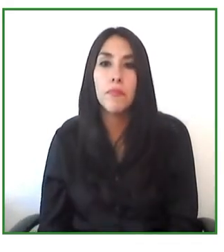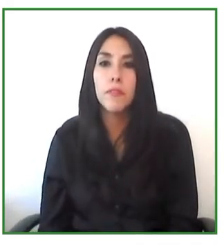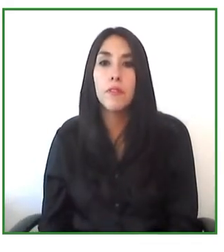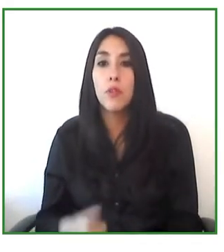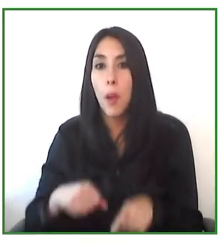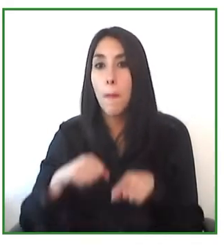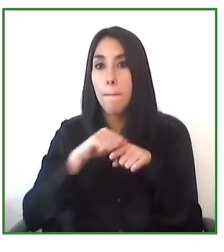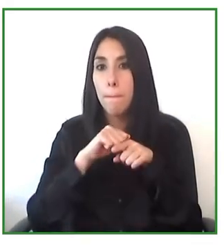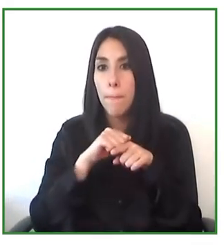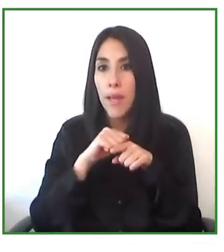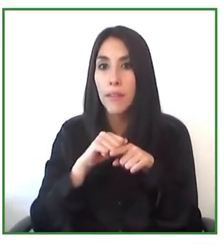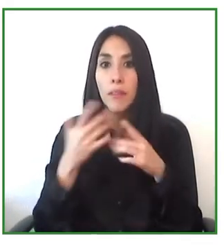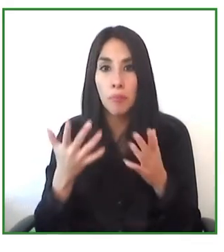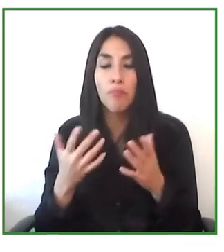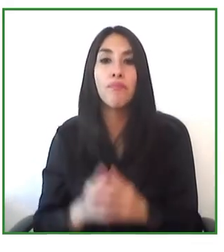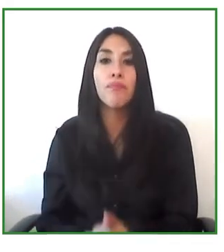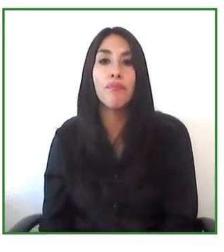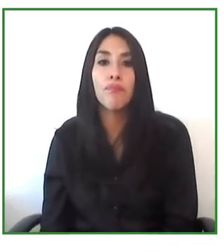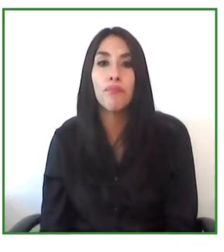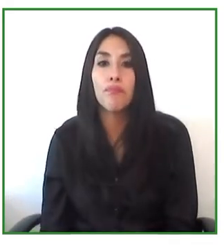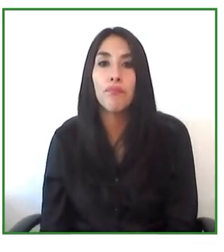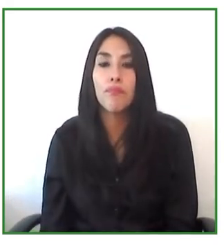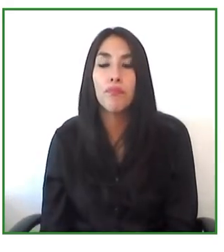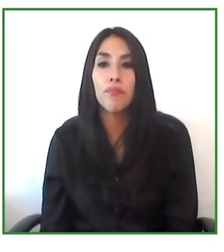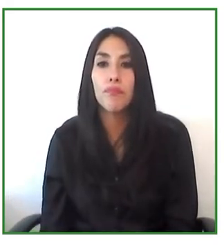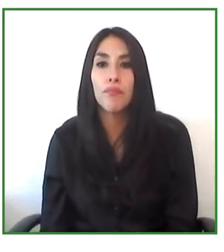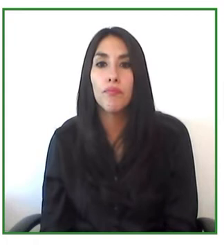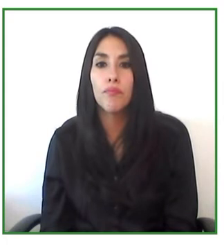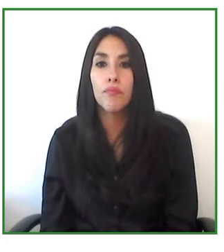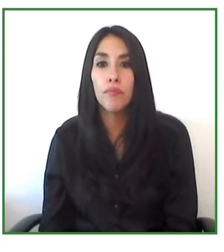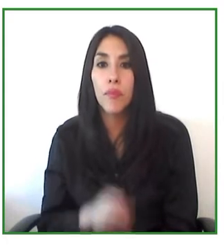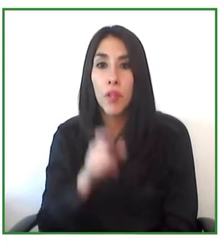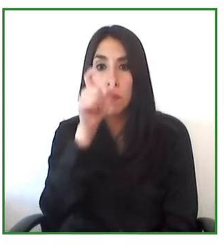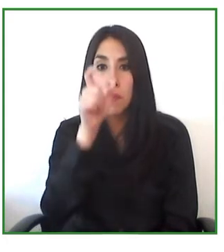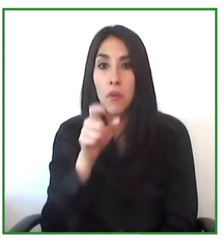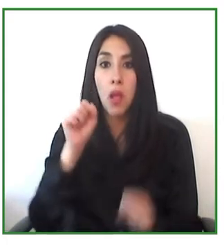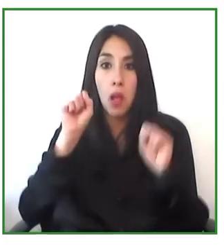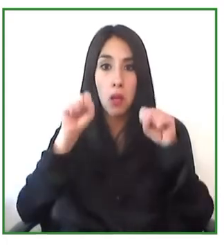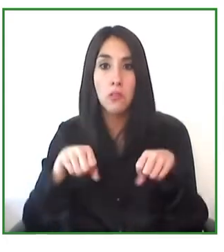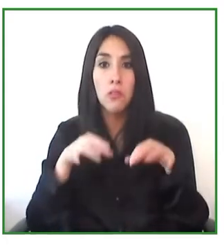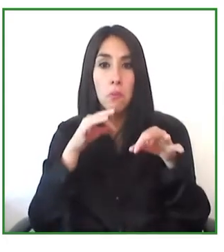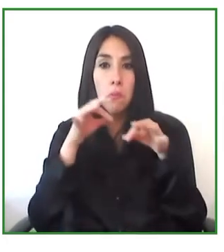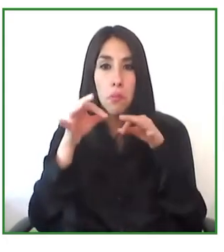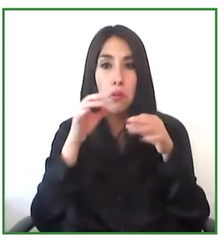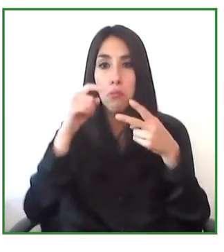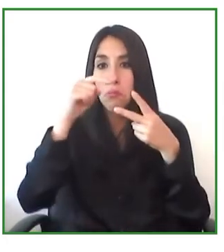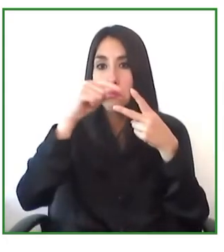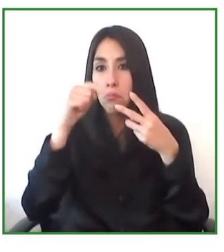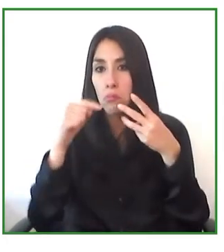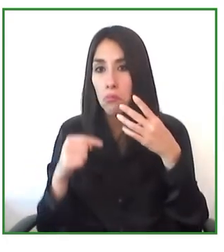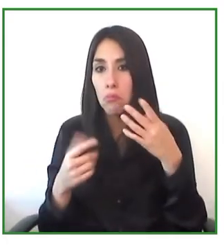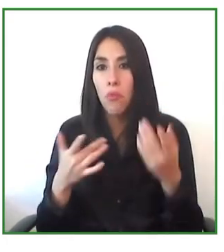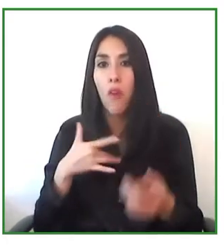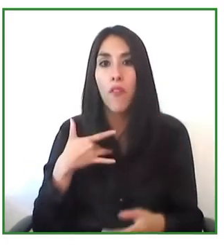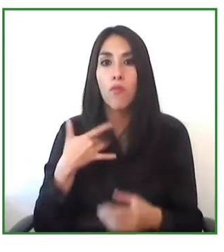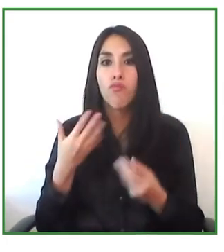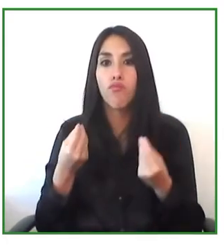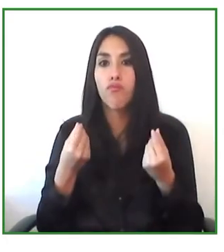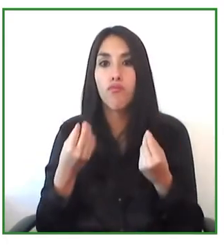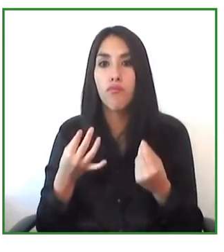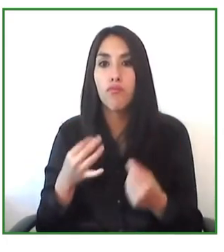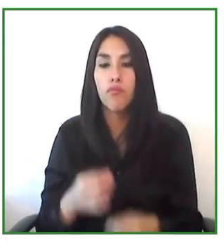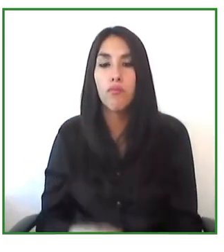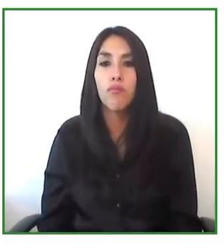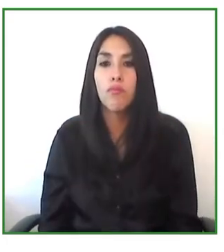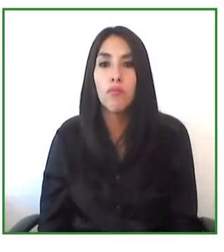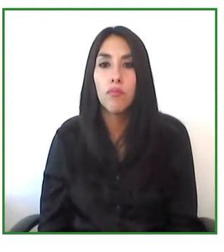contar esas pistas y esa sensación, ¿verdad?, de impacto eres tú, porque hace muy poquito creo que estuviste allí con el equipo de